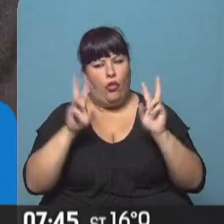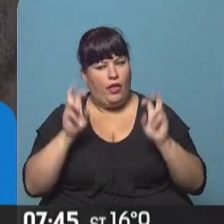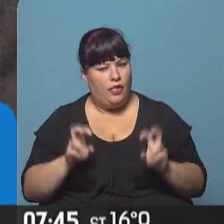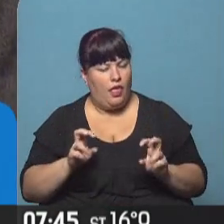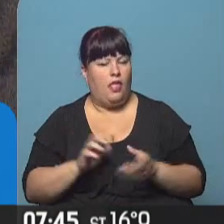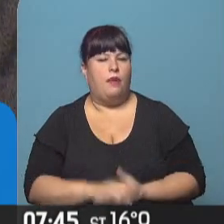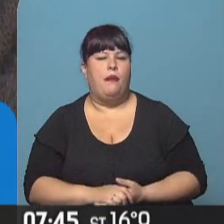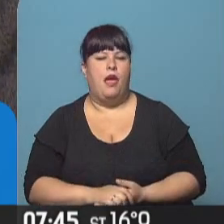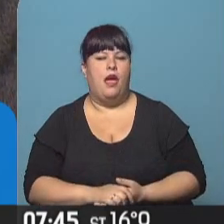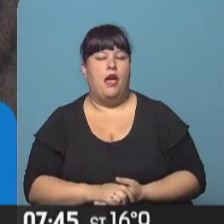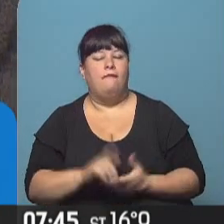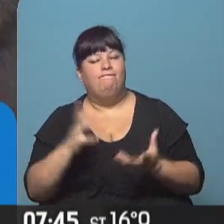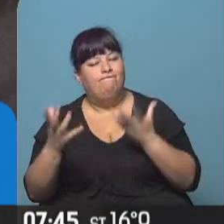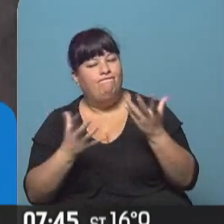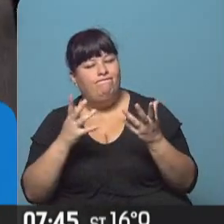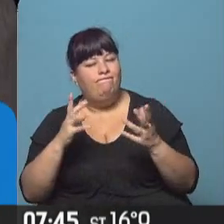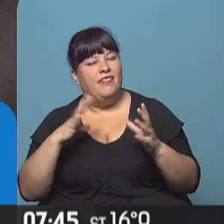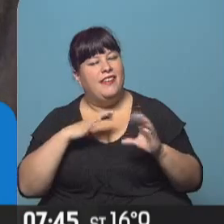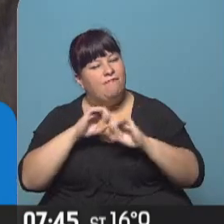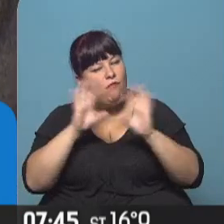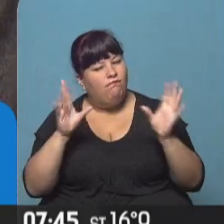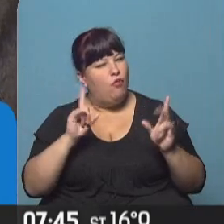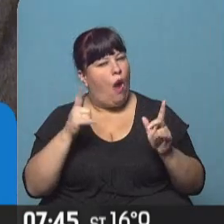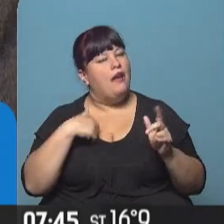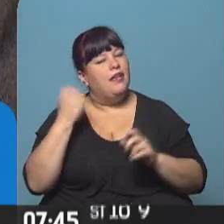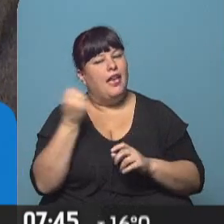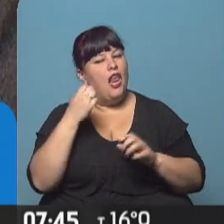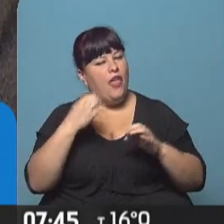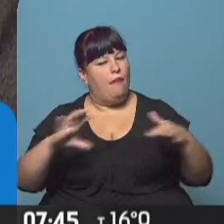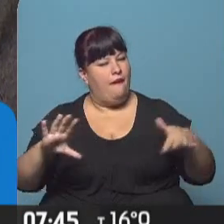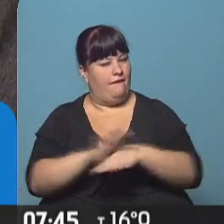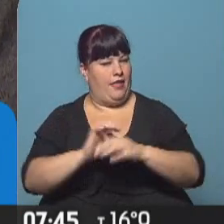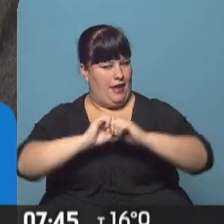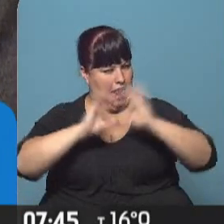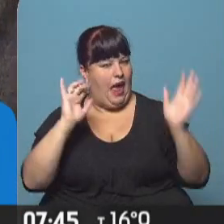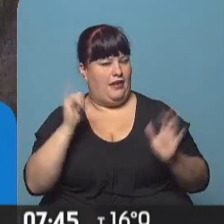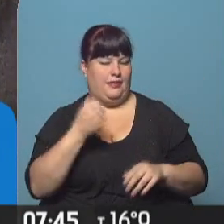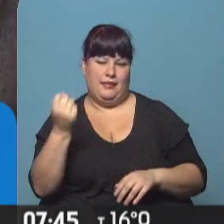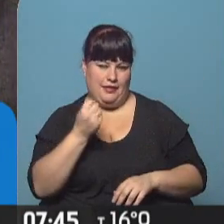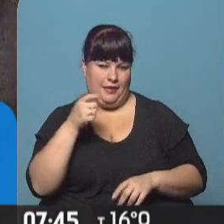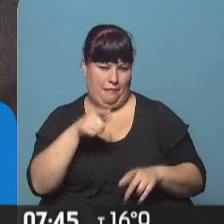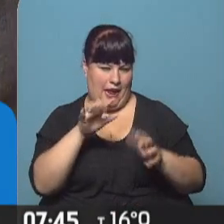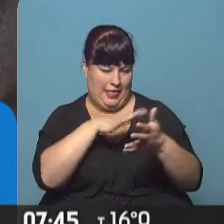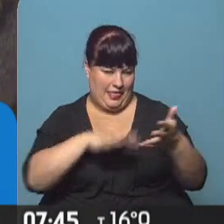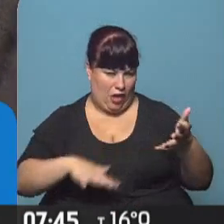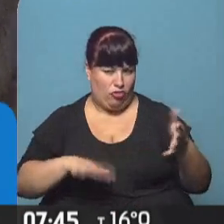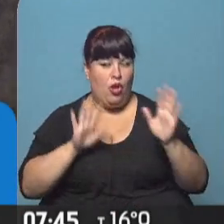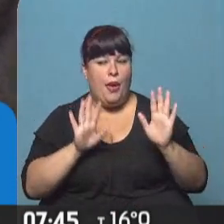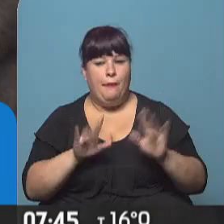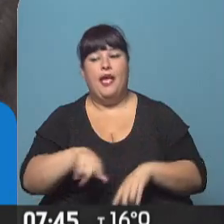que como matices nos quedan y creemos que tenemos que dar alguna precisión más al texto.